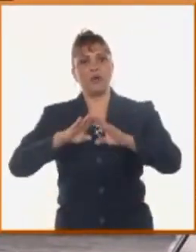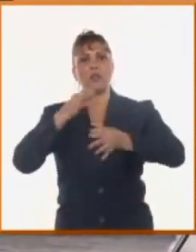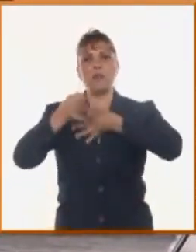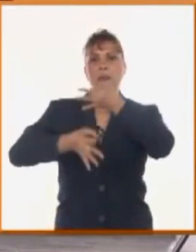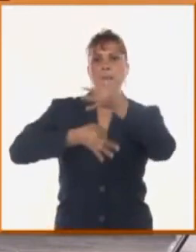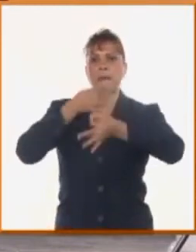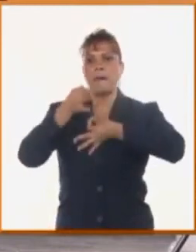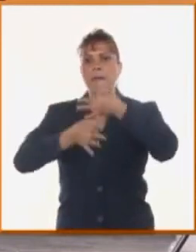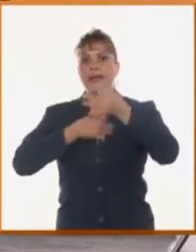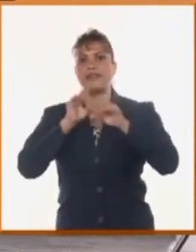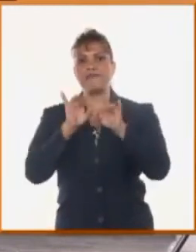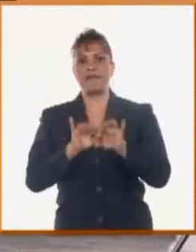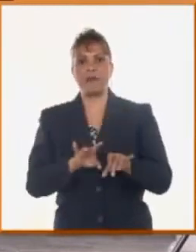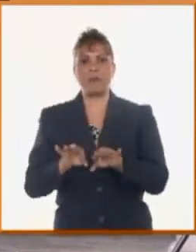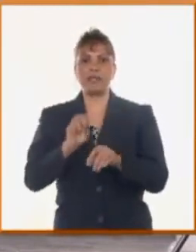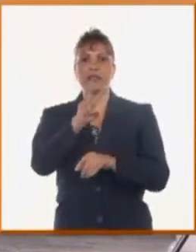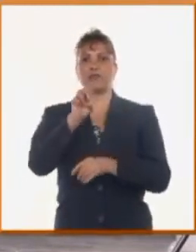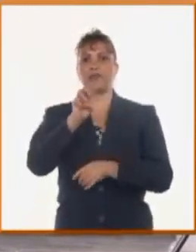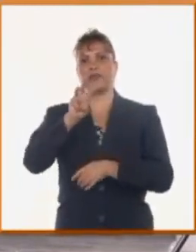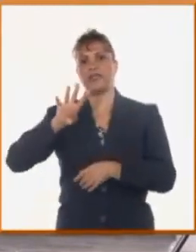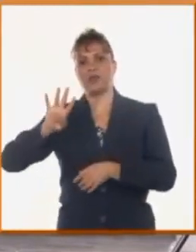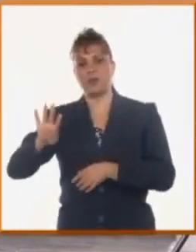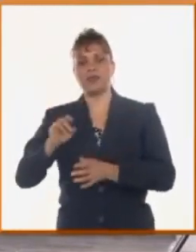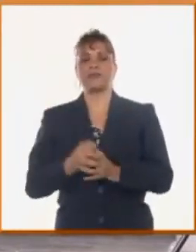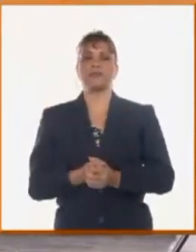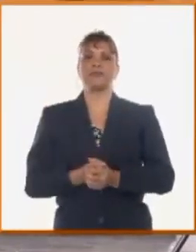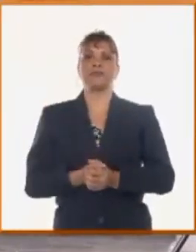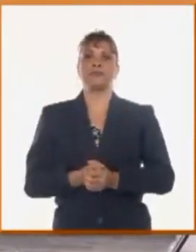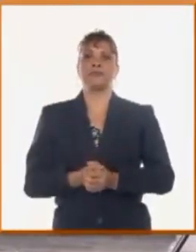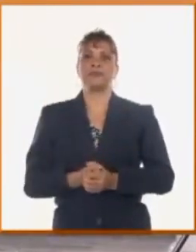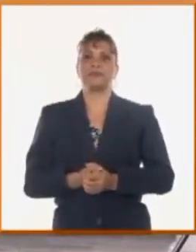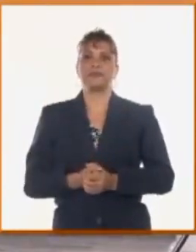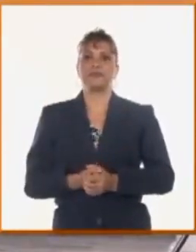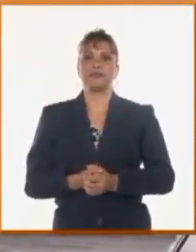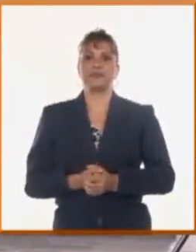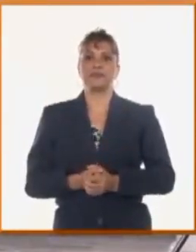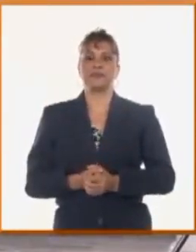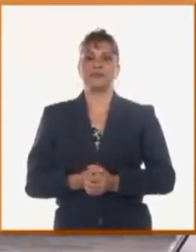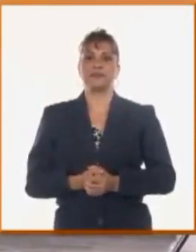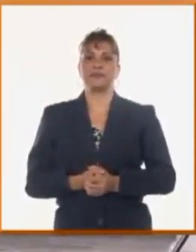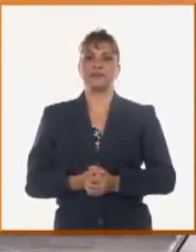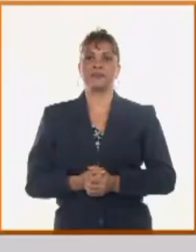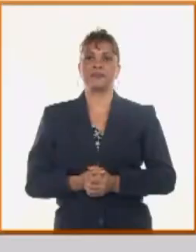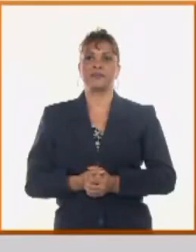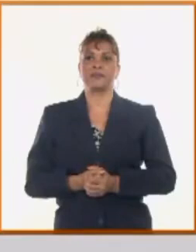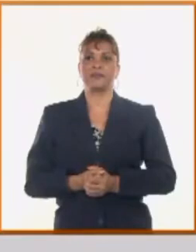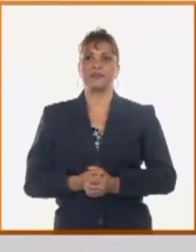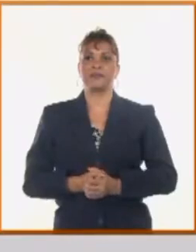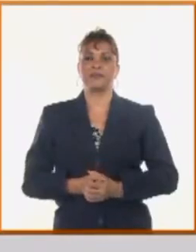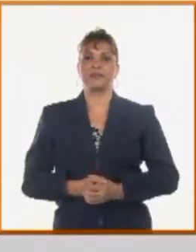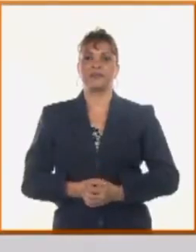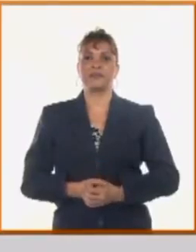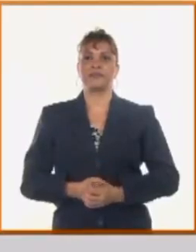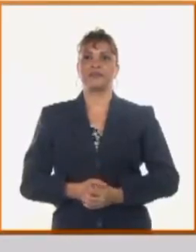llegue Informática 2024. De eso hablamos en los últimos minutos con la presidenta del grupo empresarial.